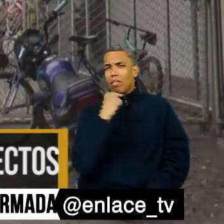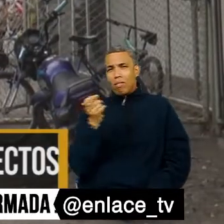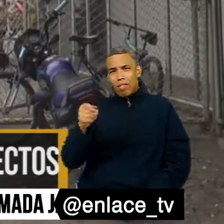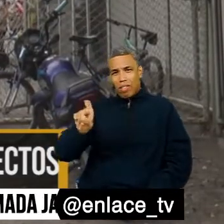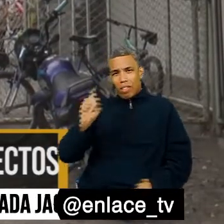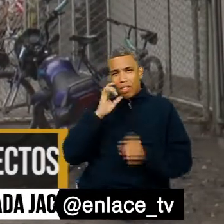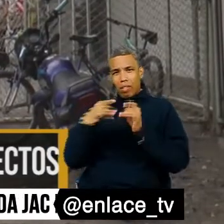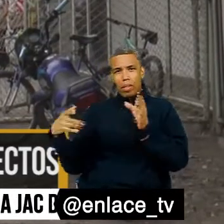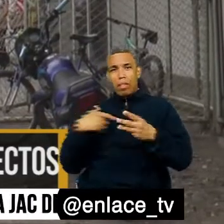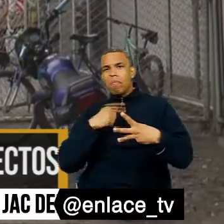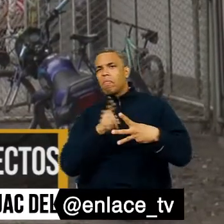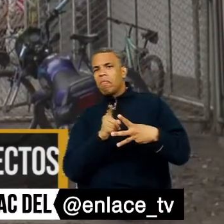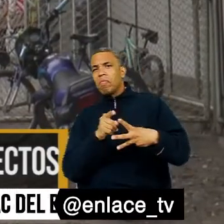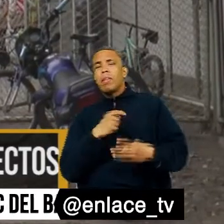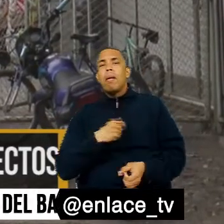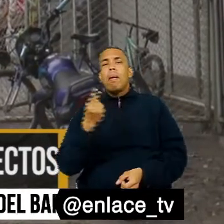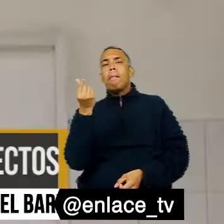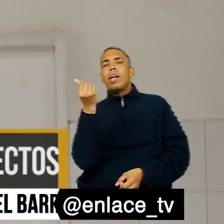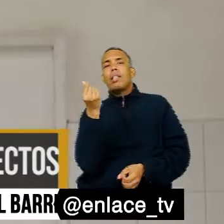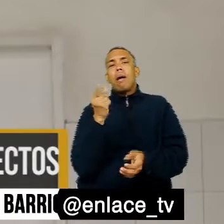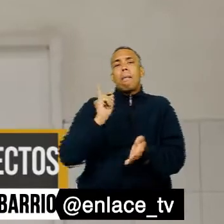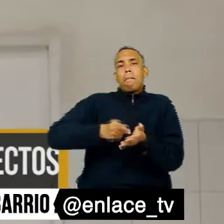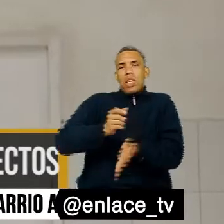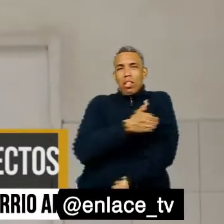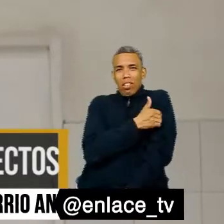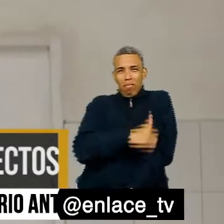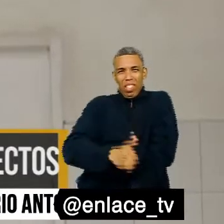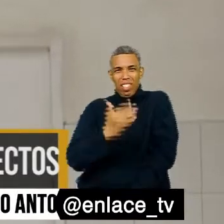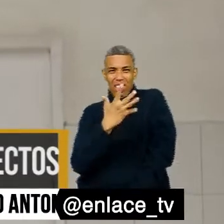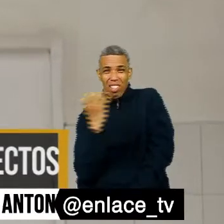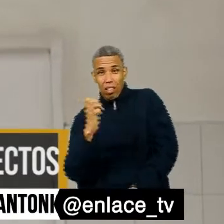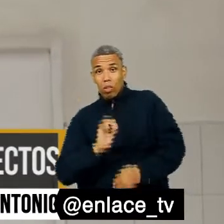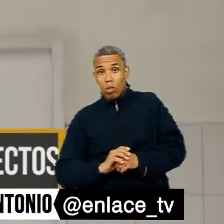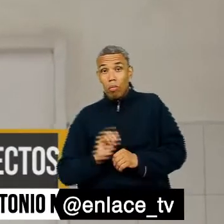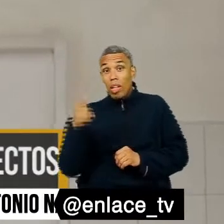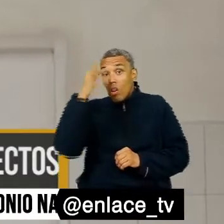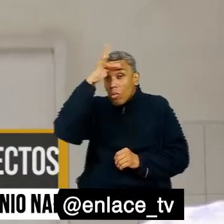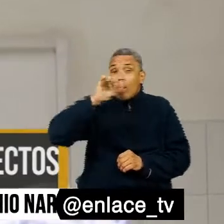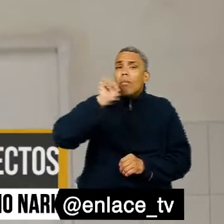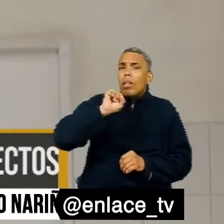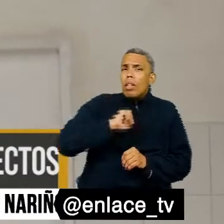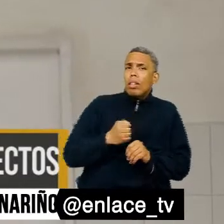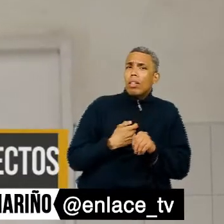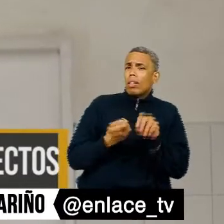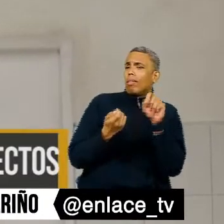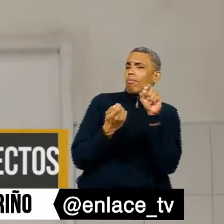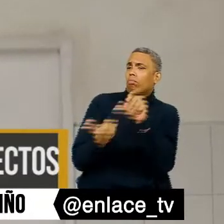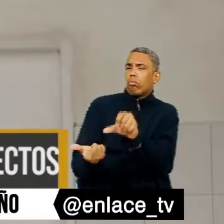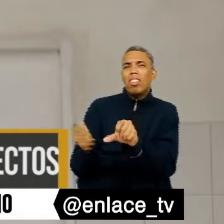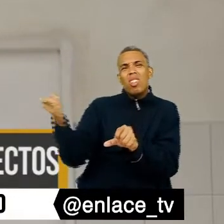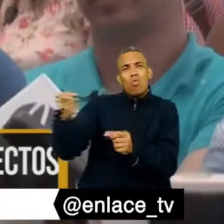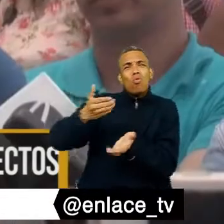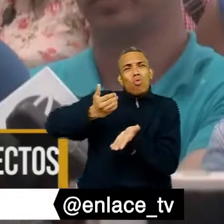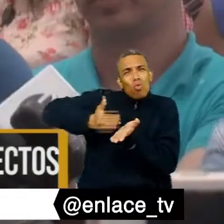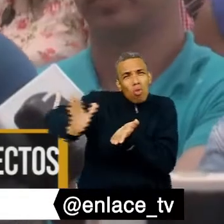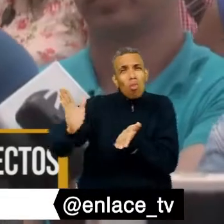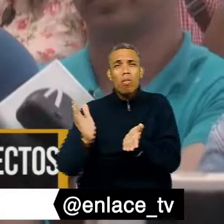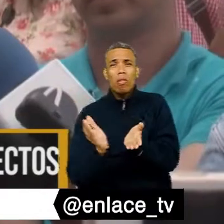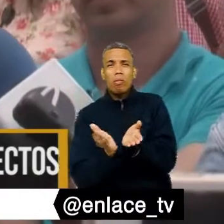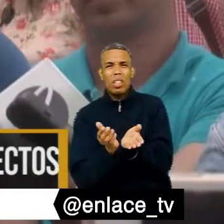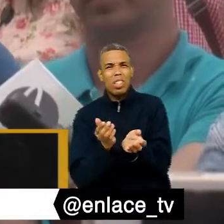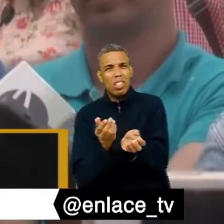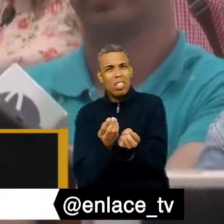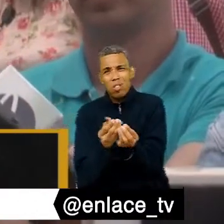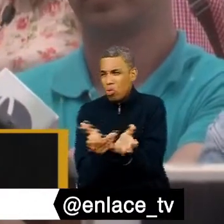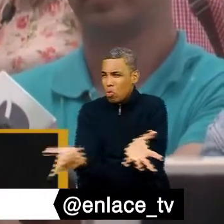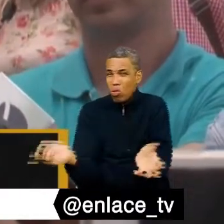1.500 millones de pesos en equipos quirúrgicos que son para el hospital, que no